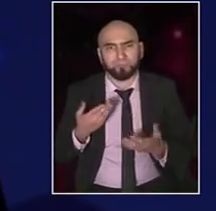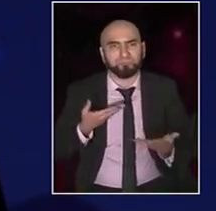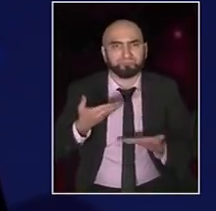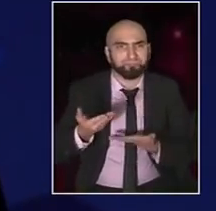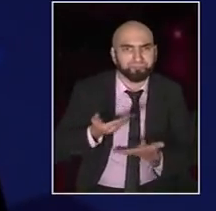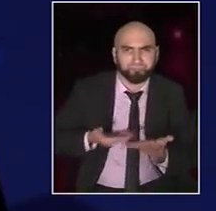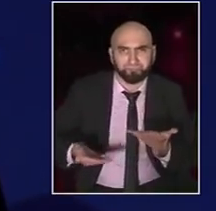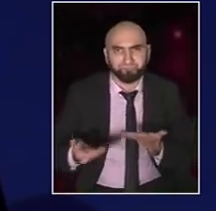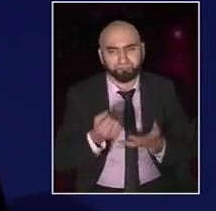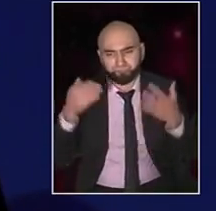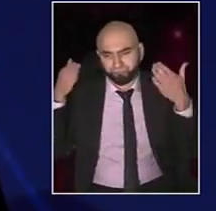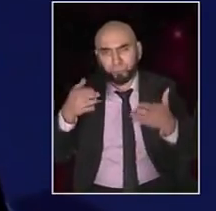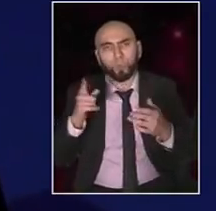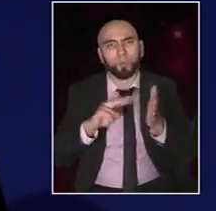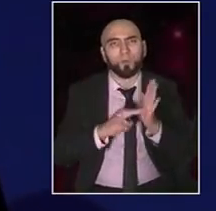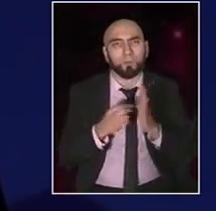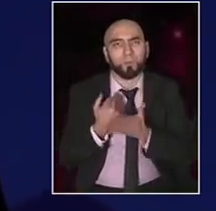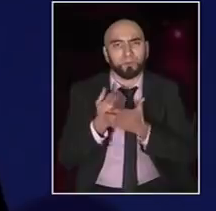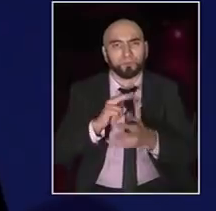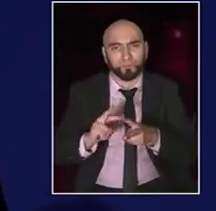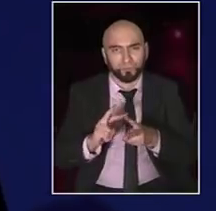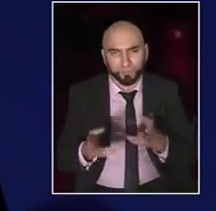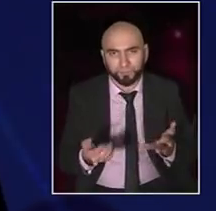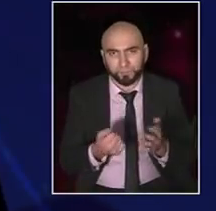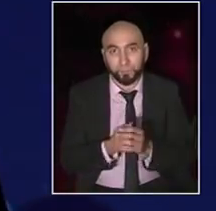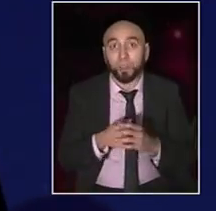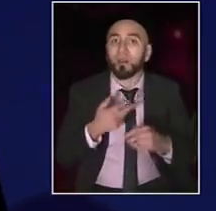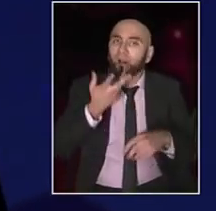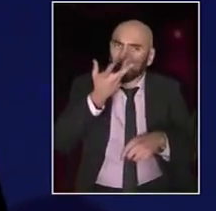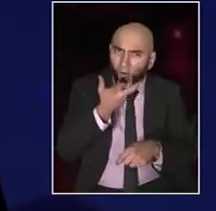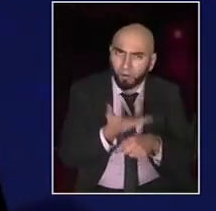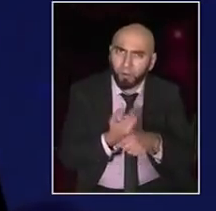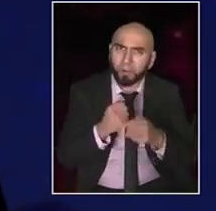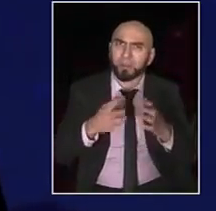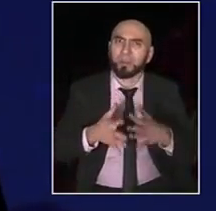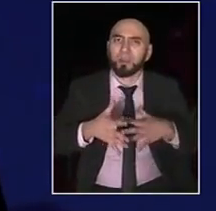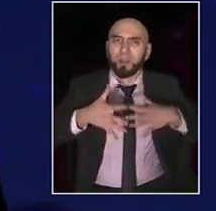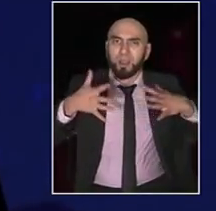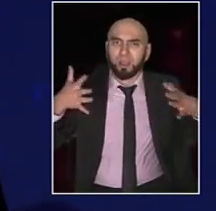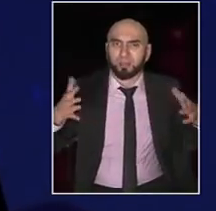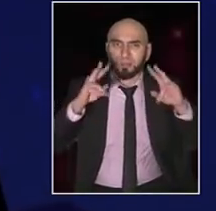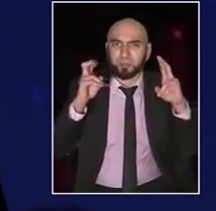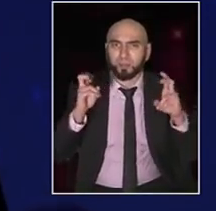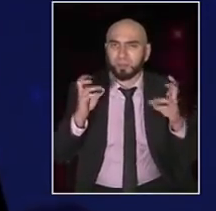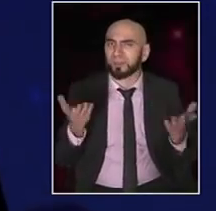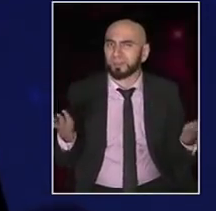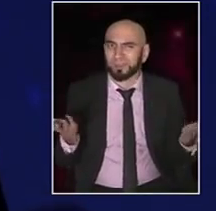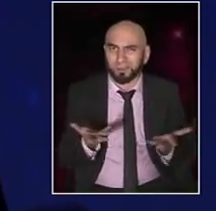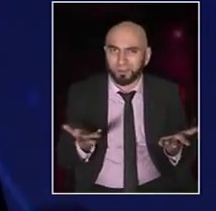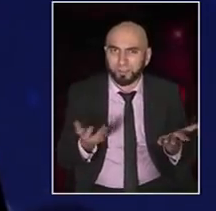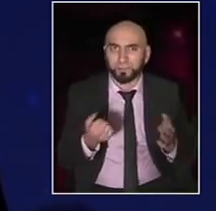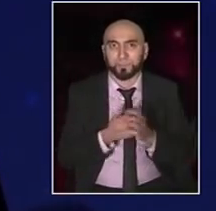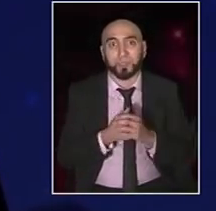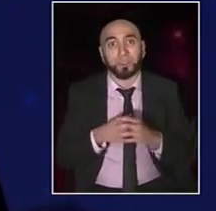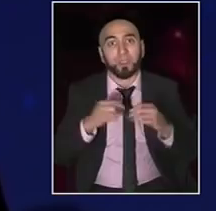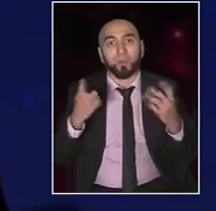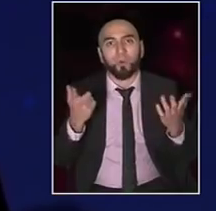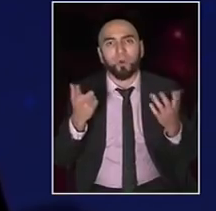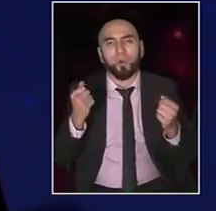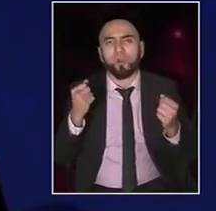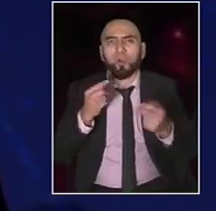ángulos. Hay un amplio acuerdo en el mundo y también en nuestro país con respecto a que se requiere aplicar los